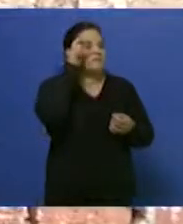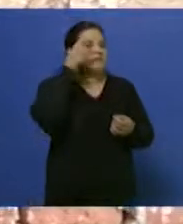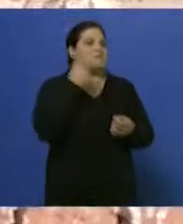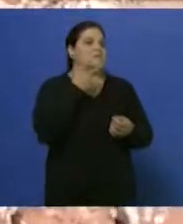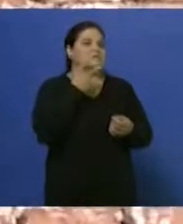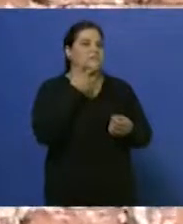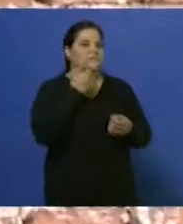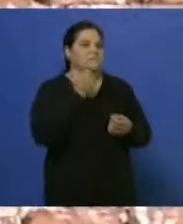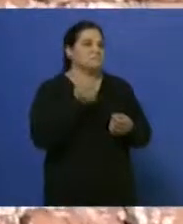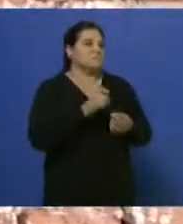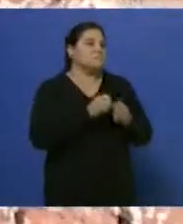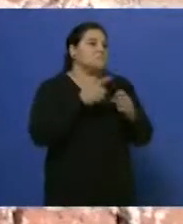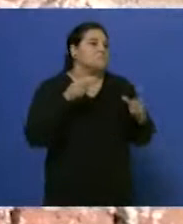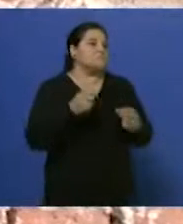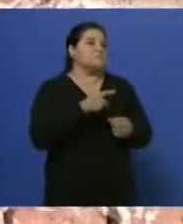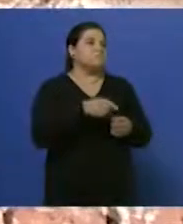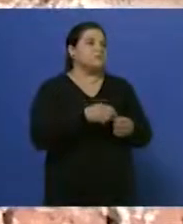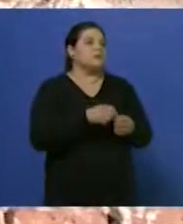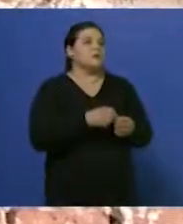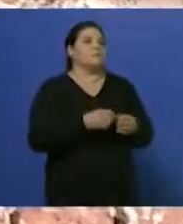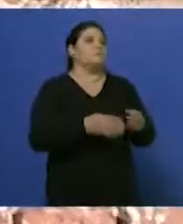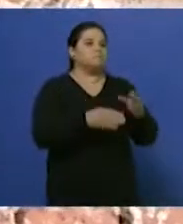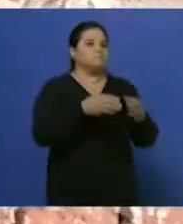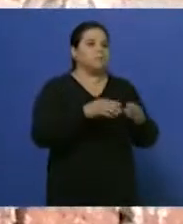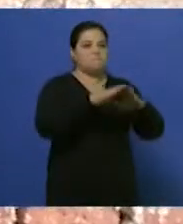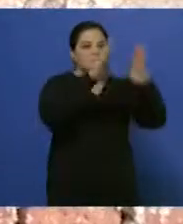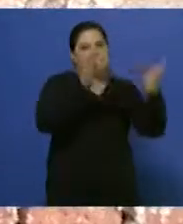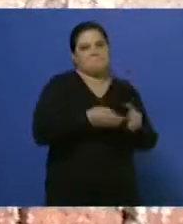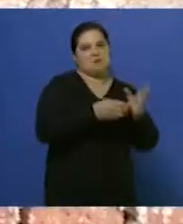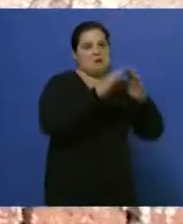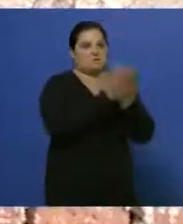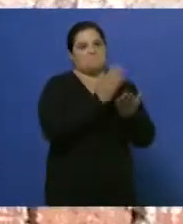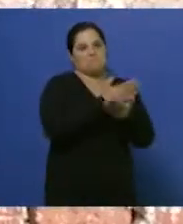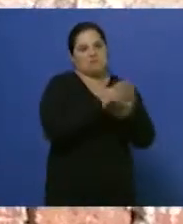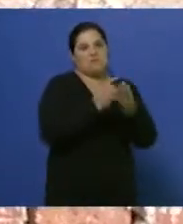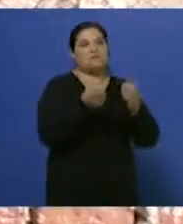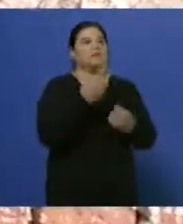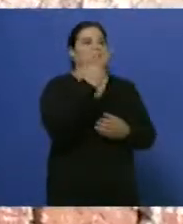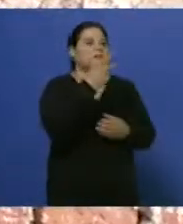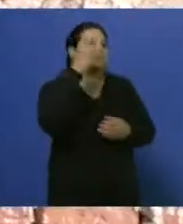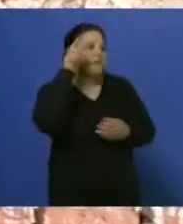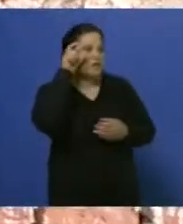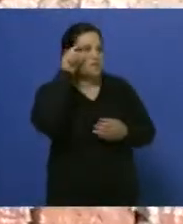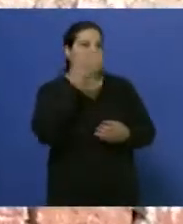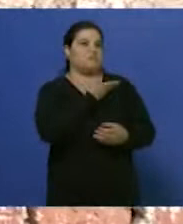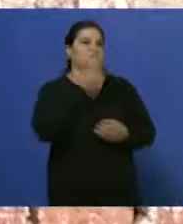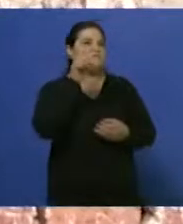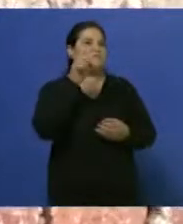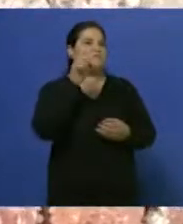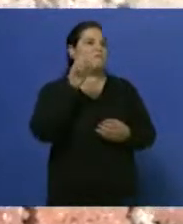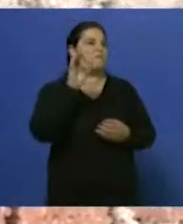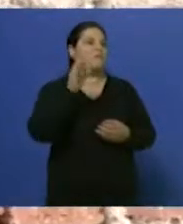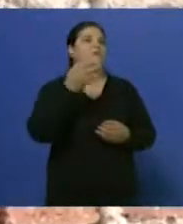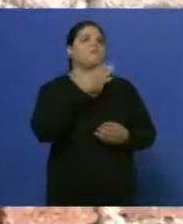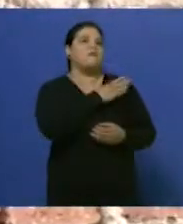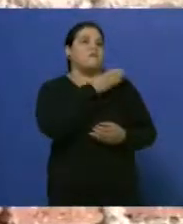Lo hemos puesto a disposición con un expediente de 32 fojas en el Juzgado Federal de Villa María. O sea que a disposición de quien quiera. Claro,